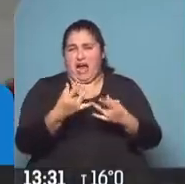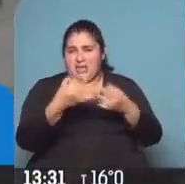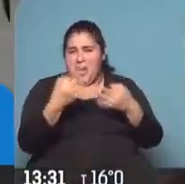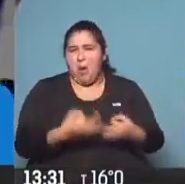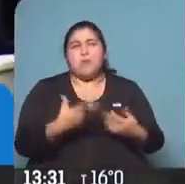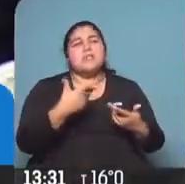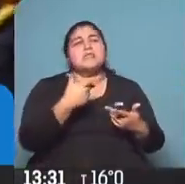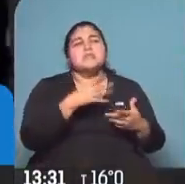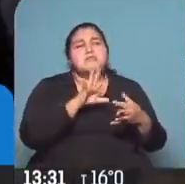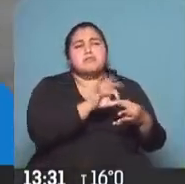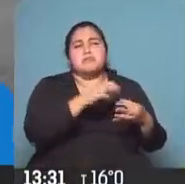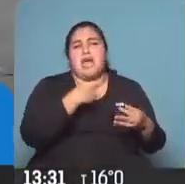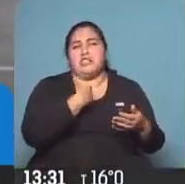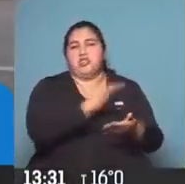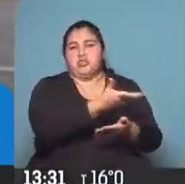con su vida